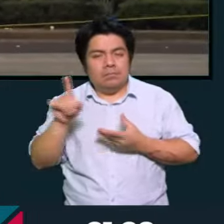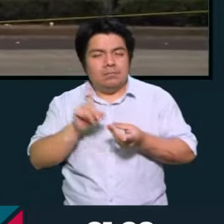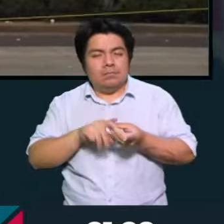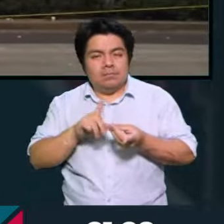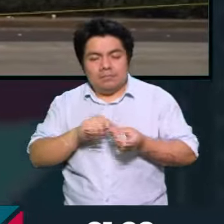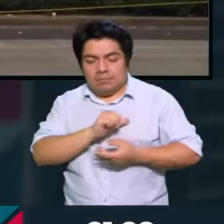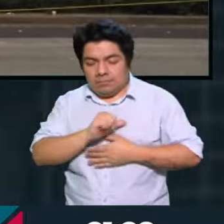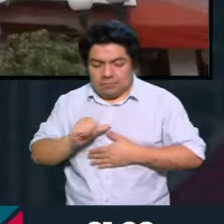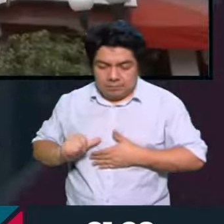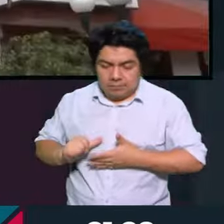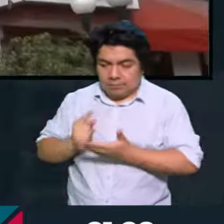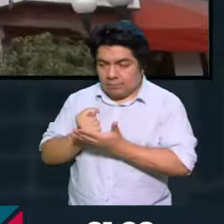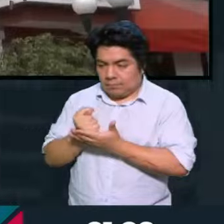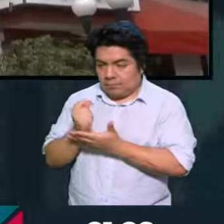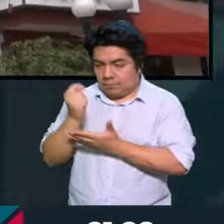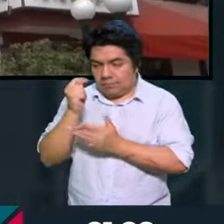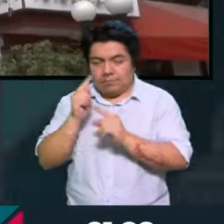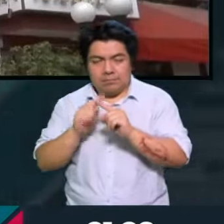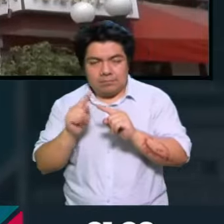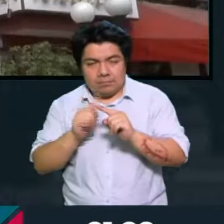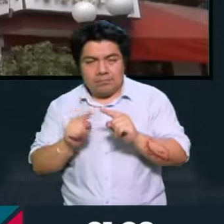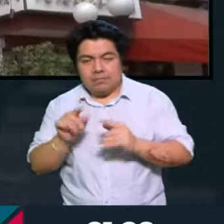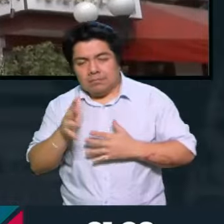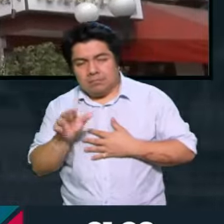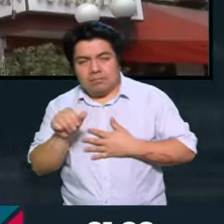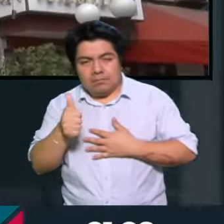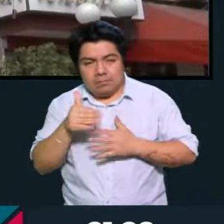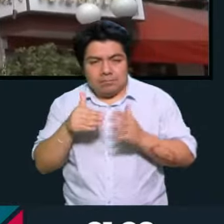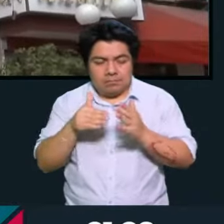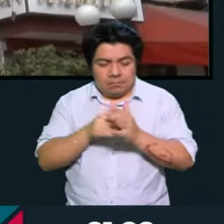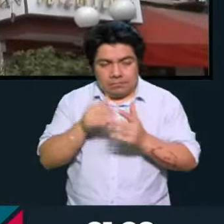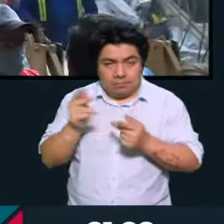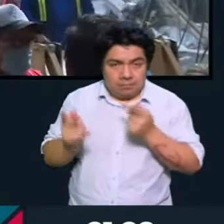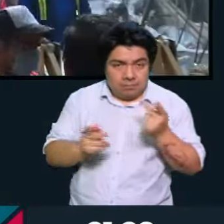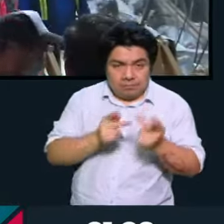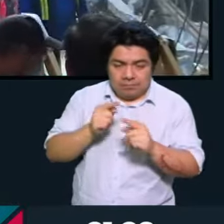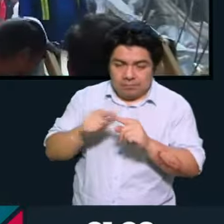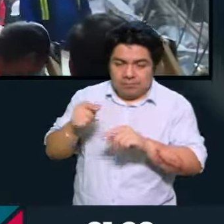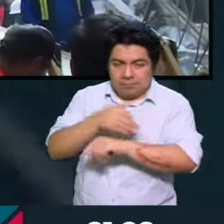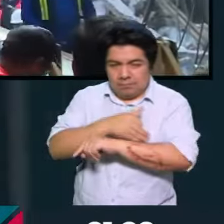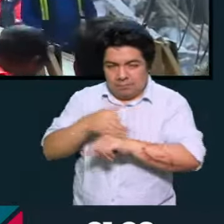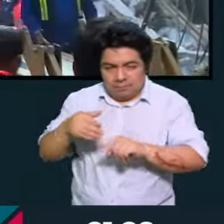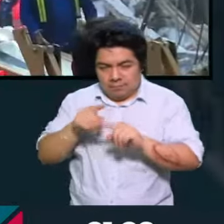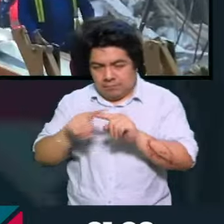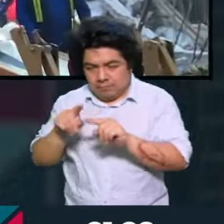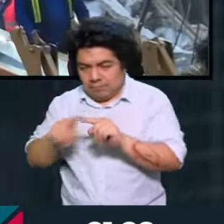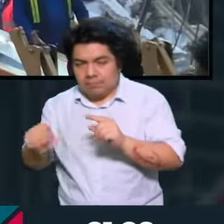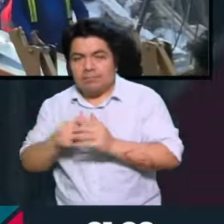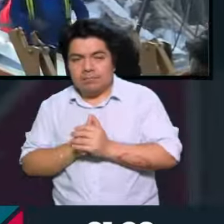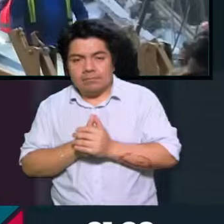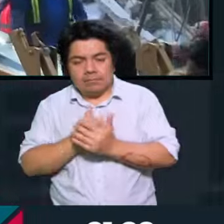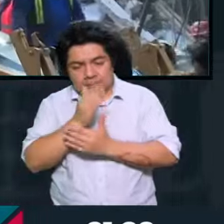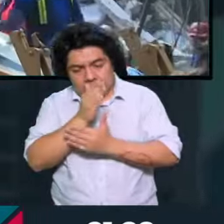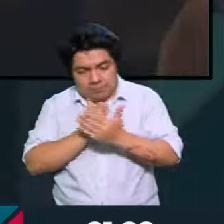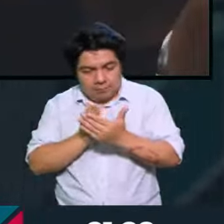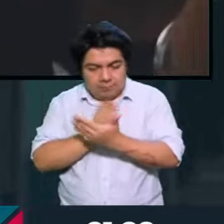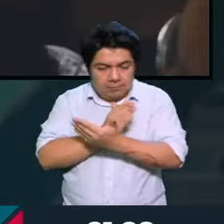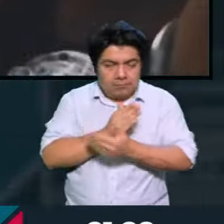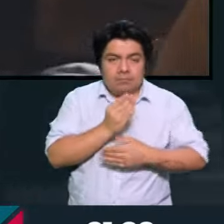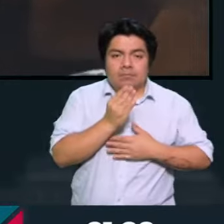vivienda multifamiliar también son poco más de 11,000, casi nuestro censo está partido, y pues hay más de